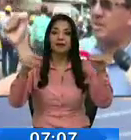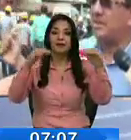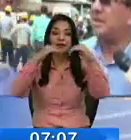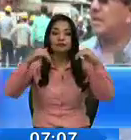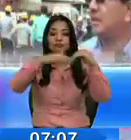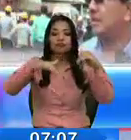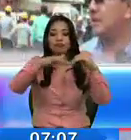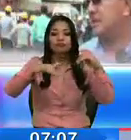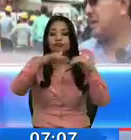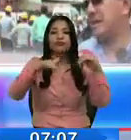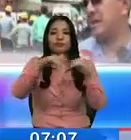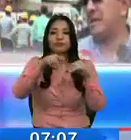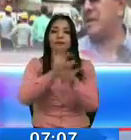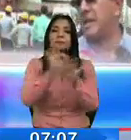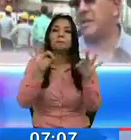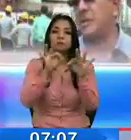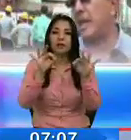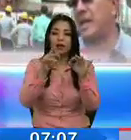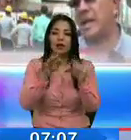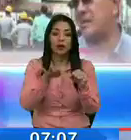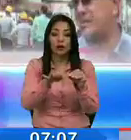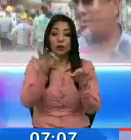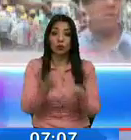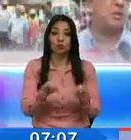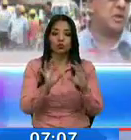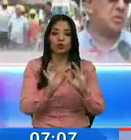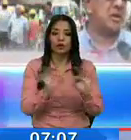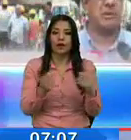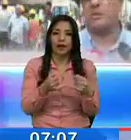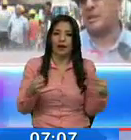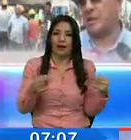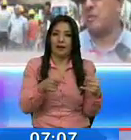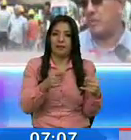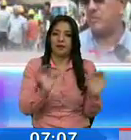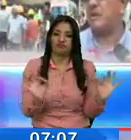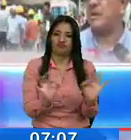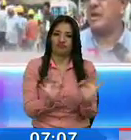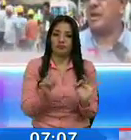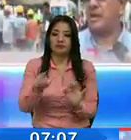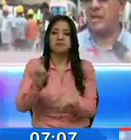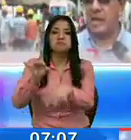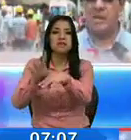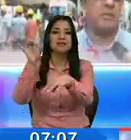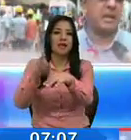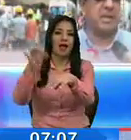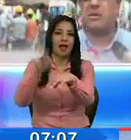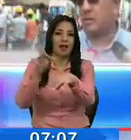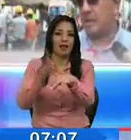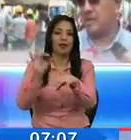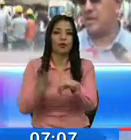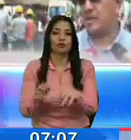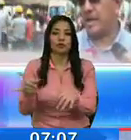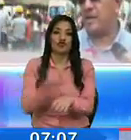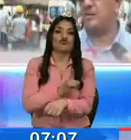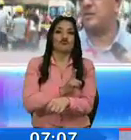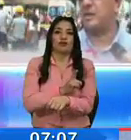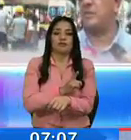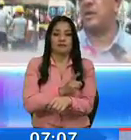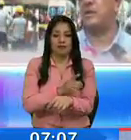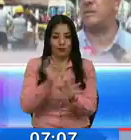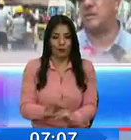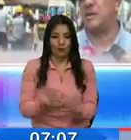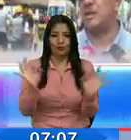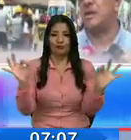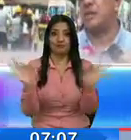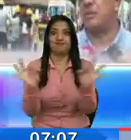mixer y ha recibido una descarga. Cuando tienes un elemento metálico, pues el campo magnético te atrae, ¿no? El campo